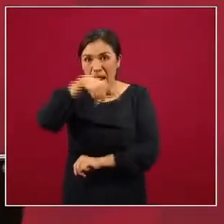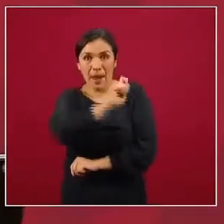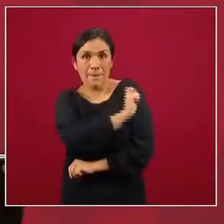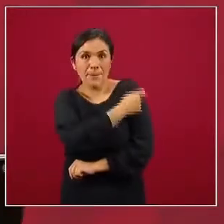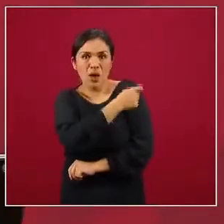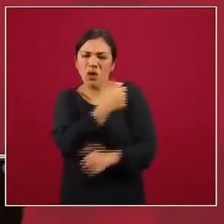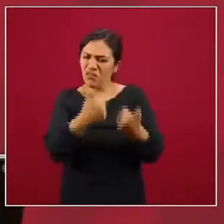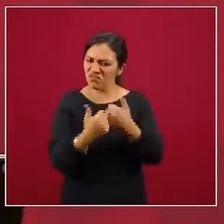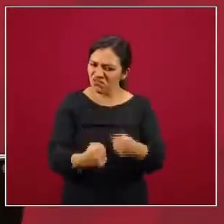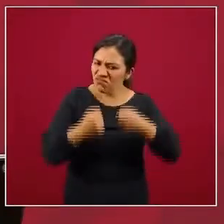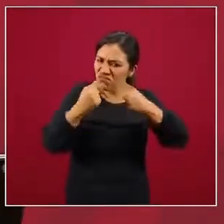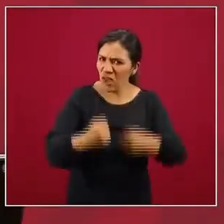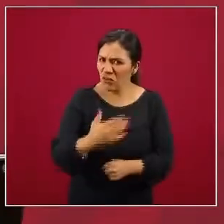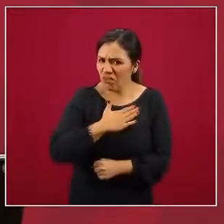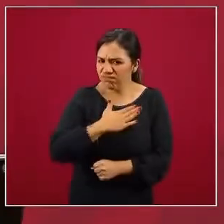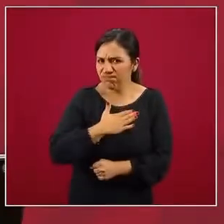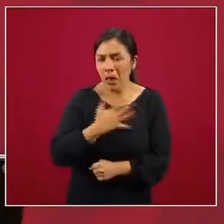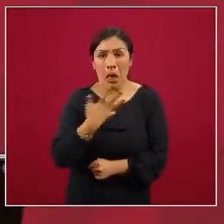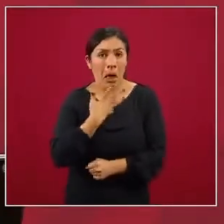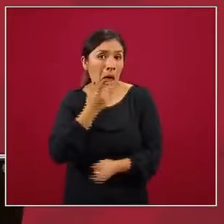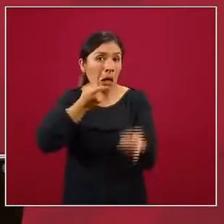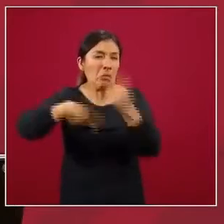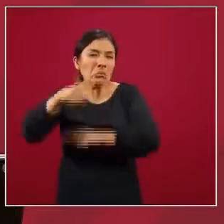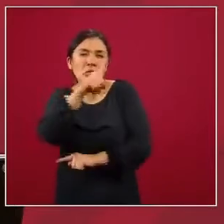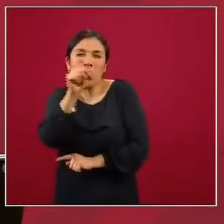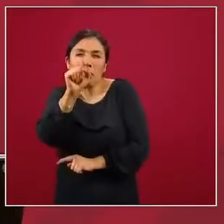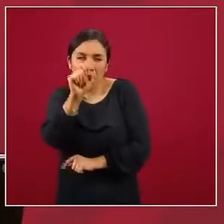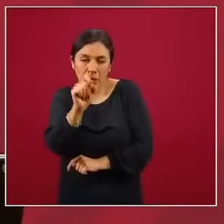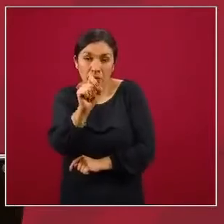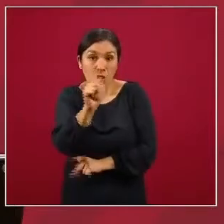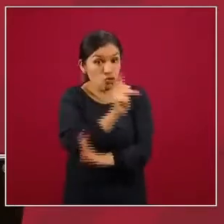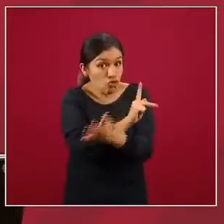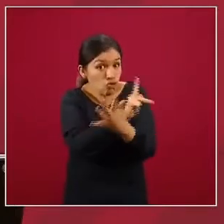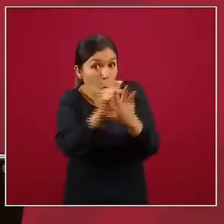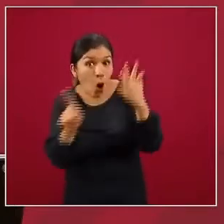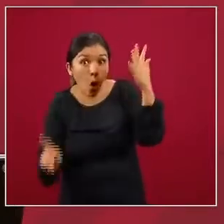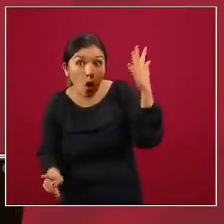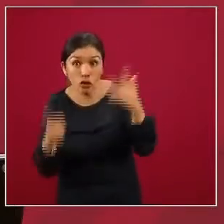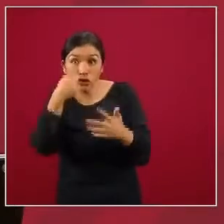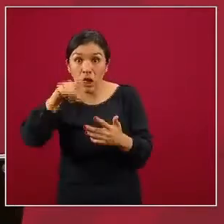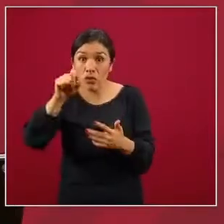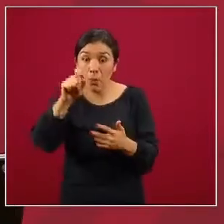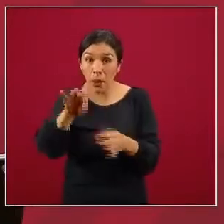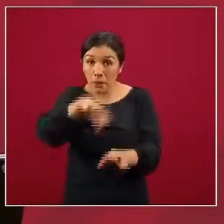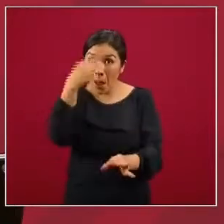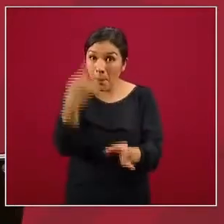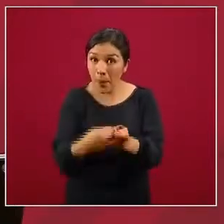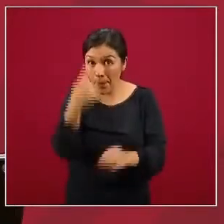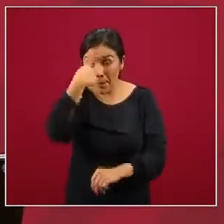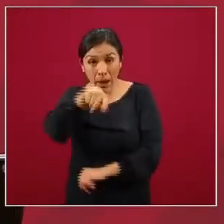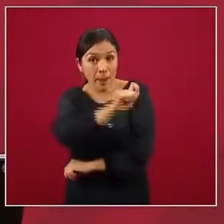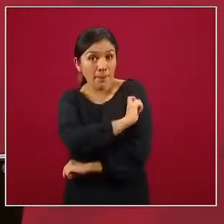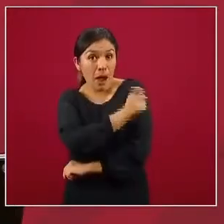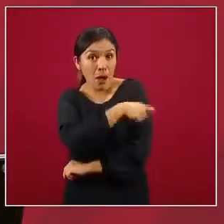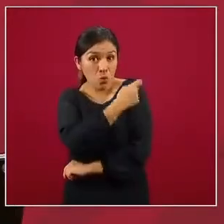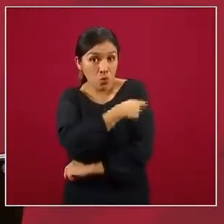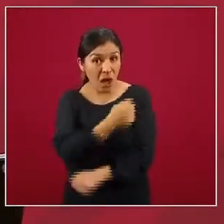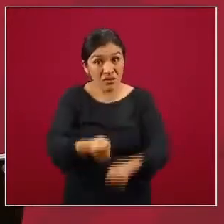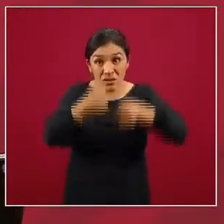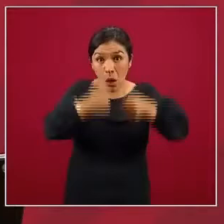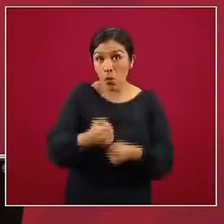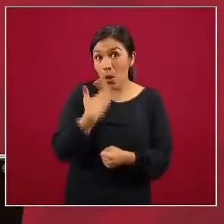vacuna segura y eficaz. No todos estos 120 productos terminarán siendo una vacuna